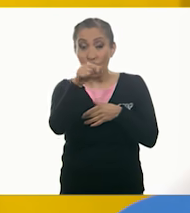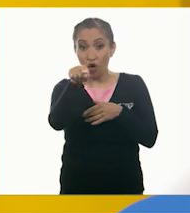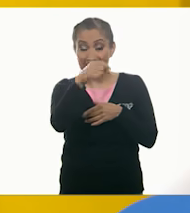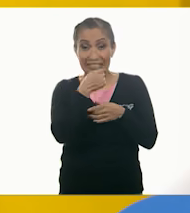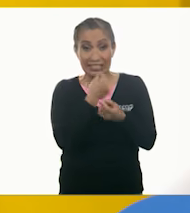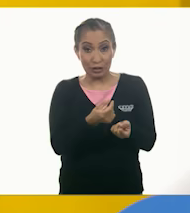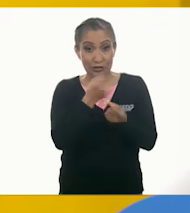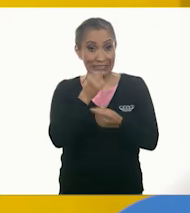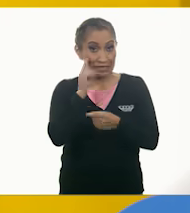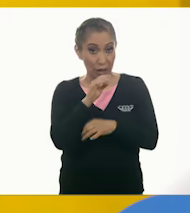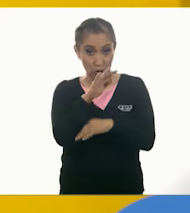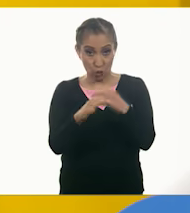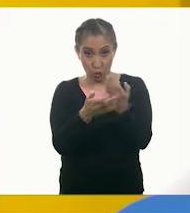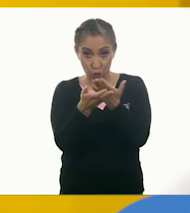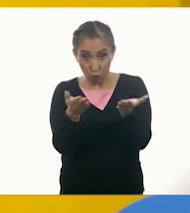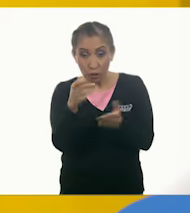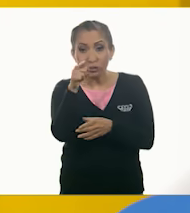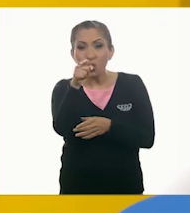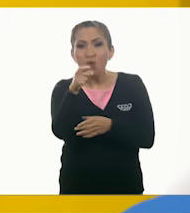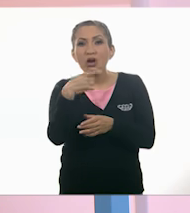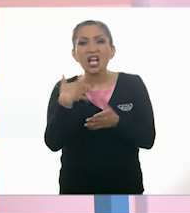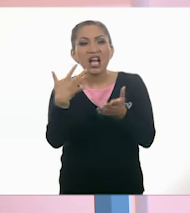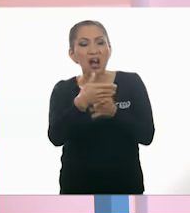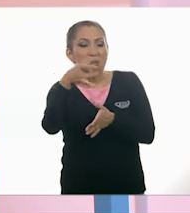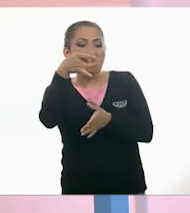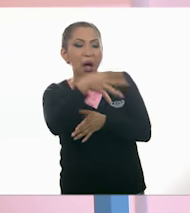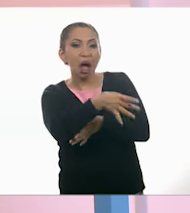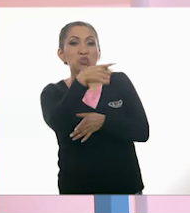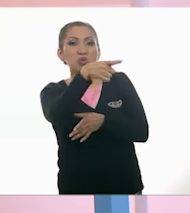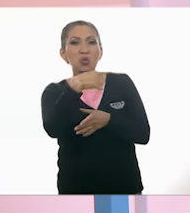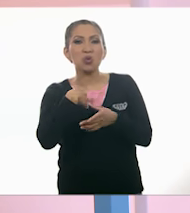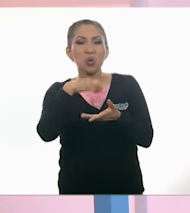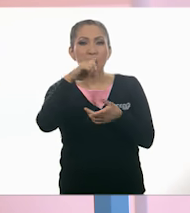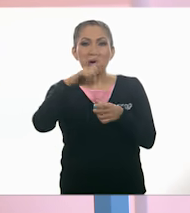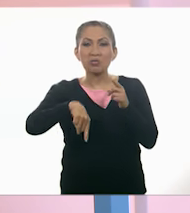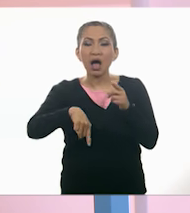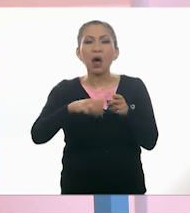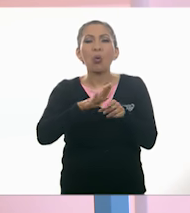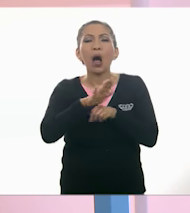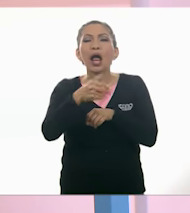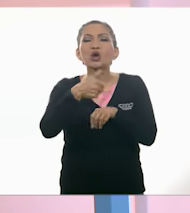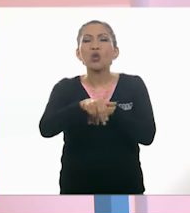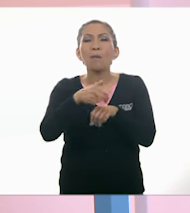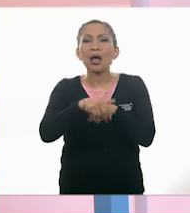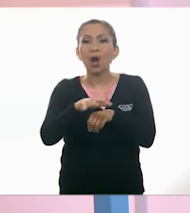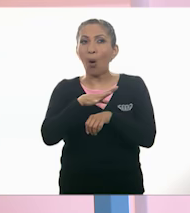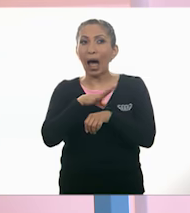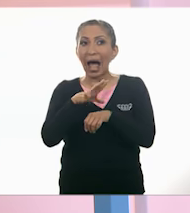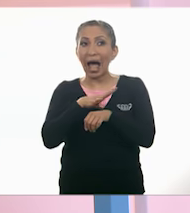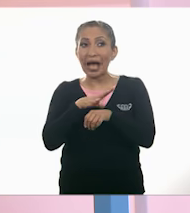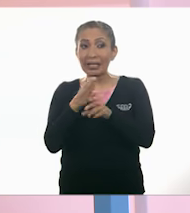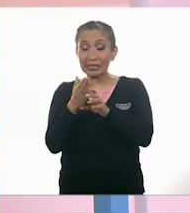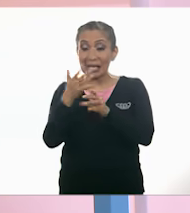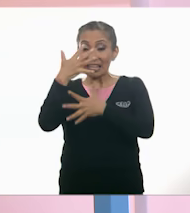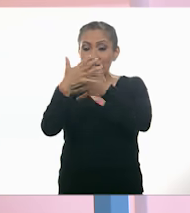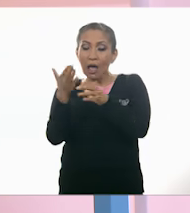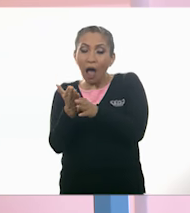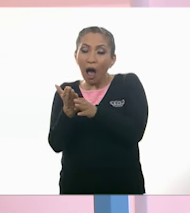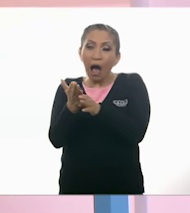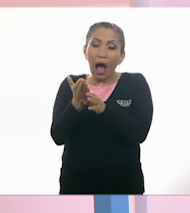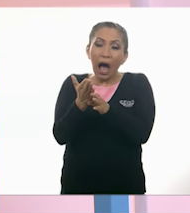niñas y los niños te ganen a restar. ¿Cuál es el número que se encuentra antes del